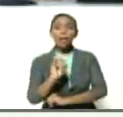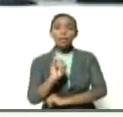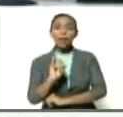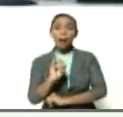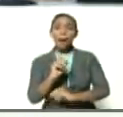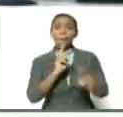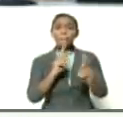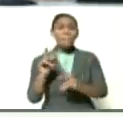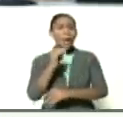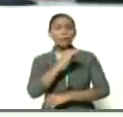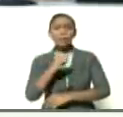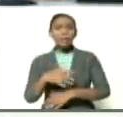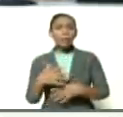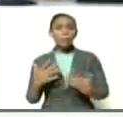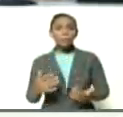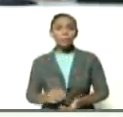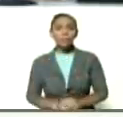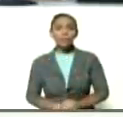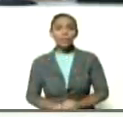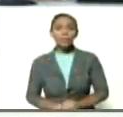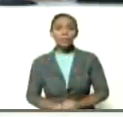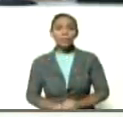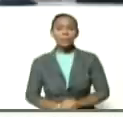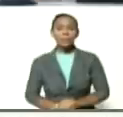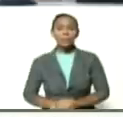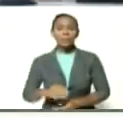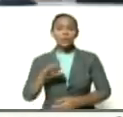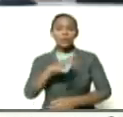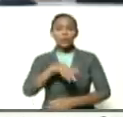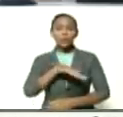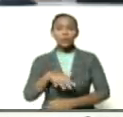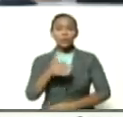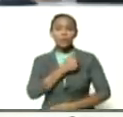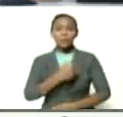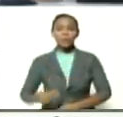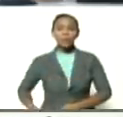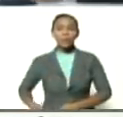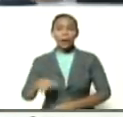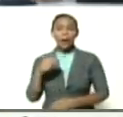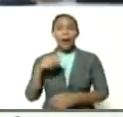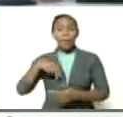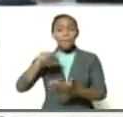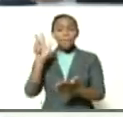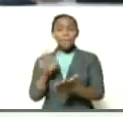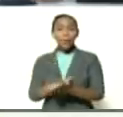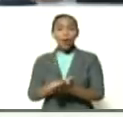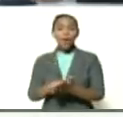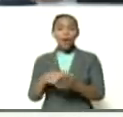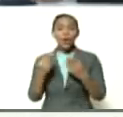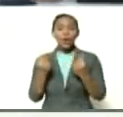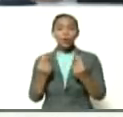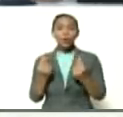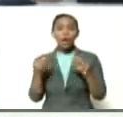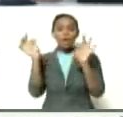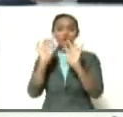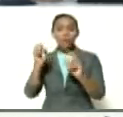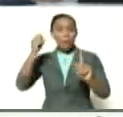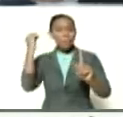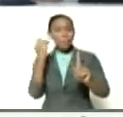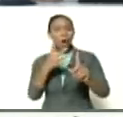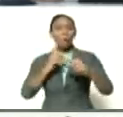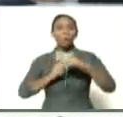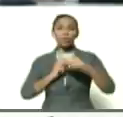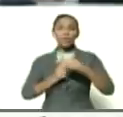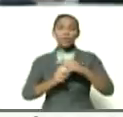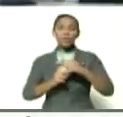el Plan Z, donde el presidente anualmente aprueba unos recursos que impactan de forma positiva a